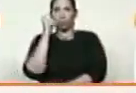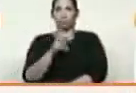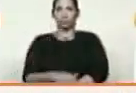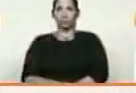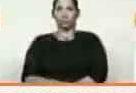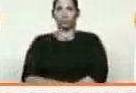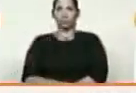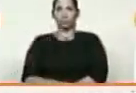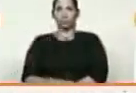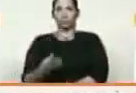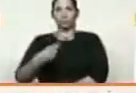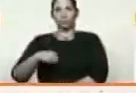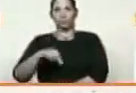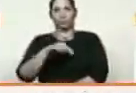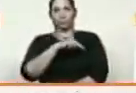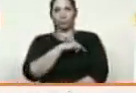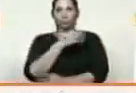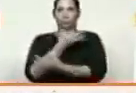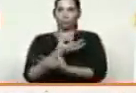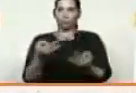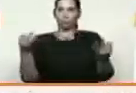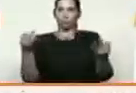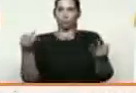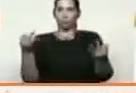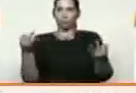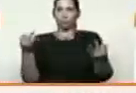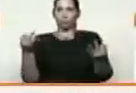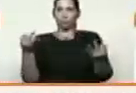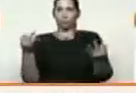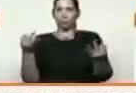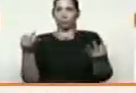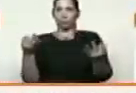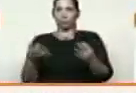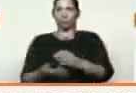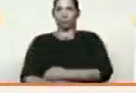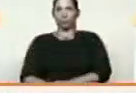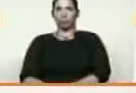a unos extraordinarios, unas extraordinarias